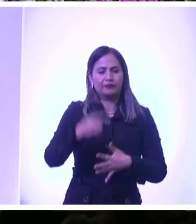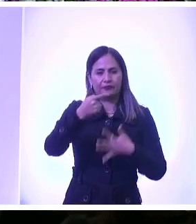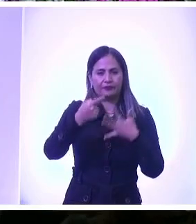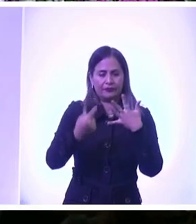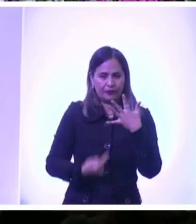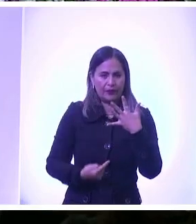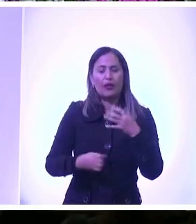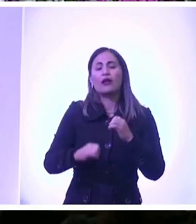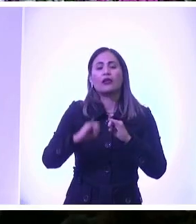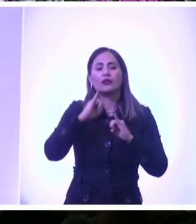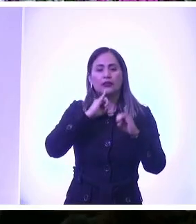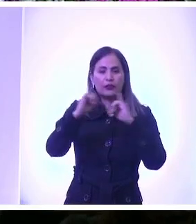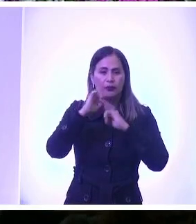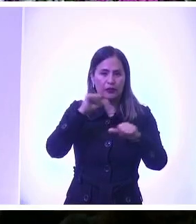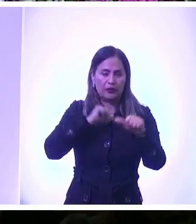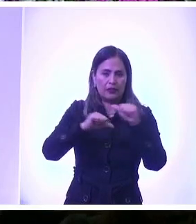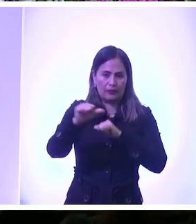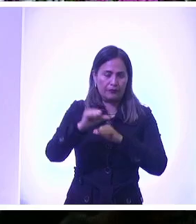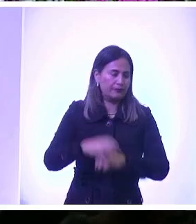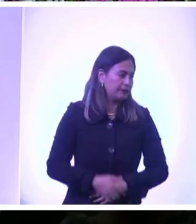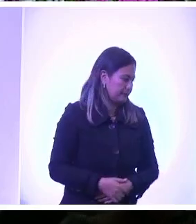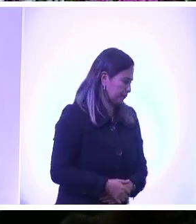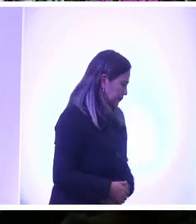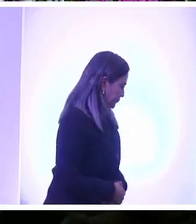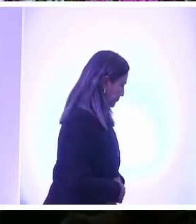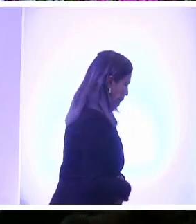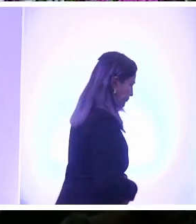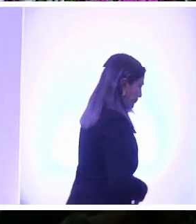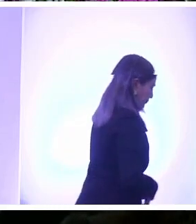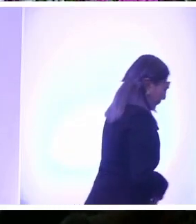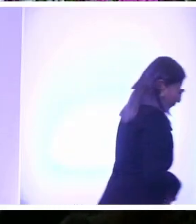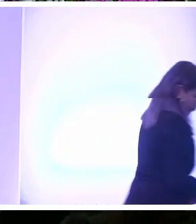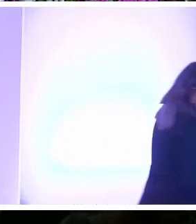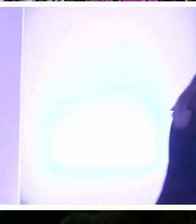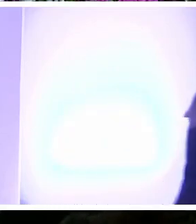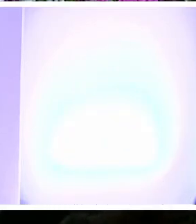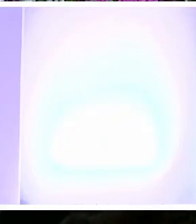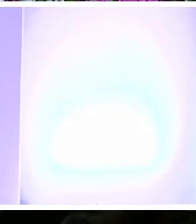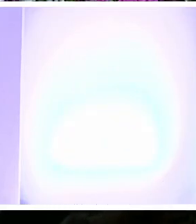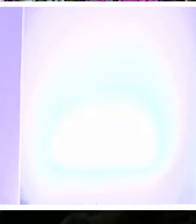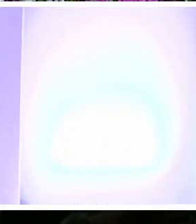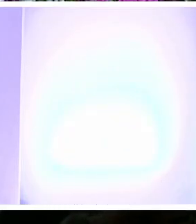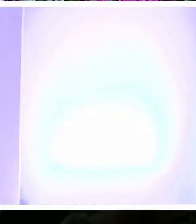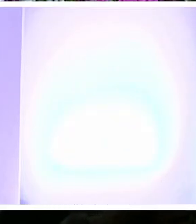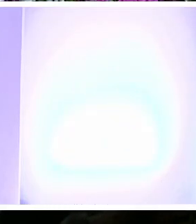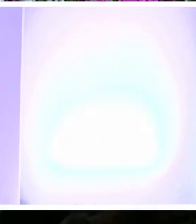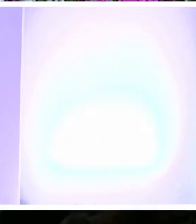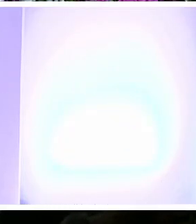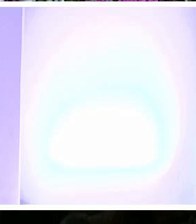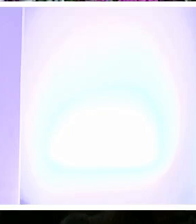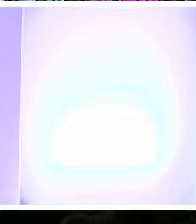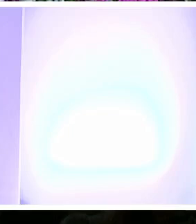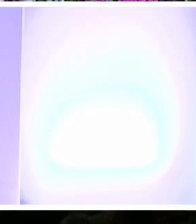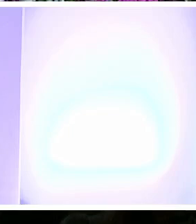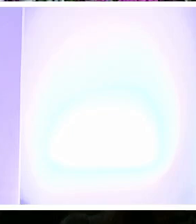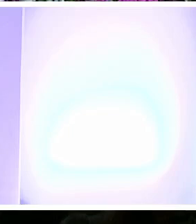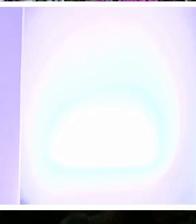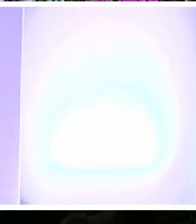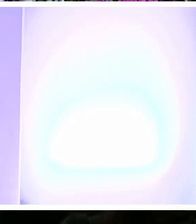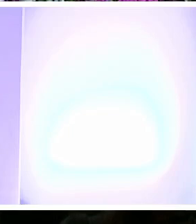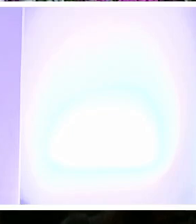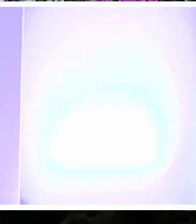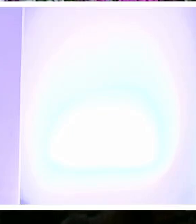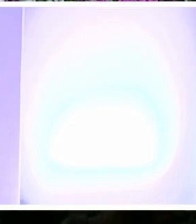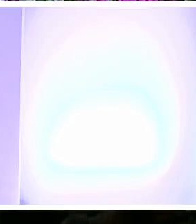sociedad civil el sector público y el sector empresarial nos ponemos de acuerdo ustedes qué creen que pase es